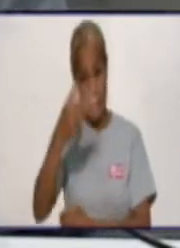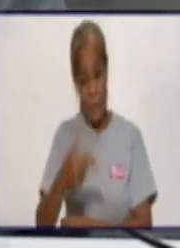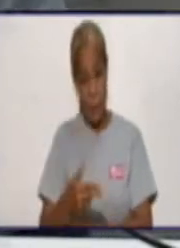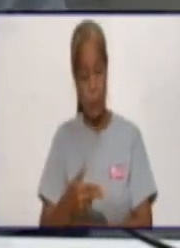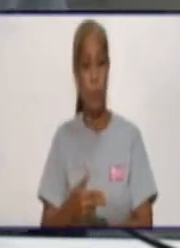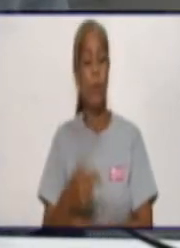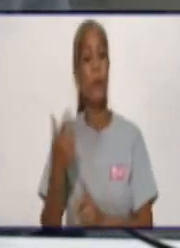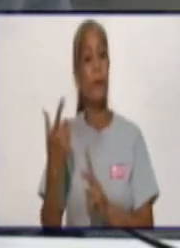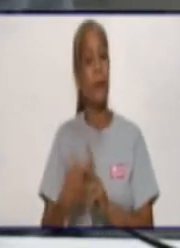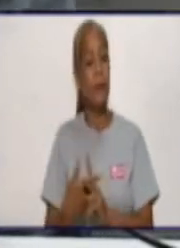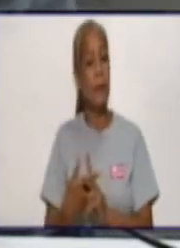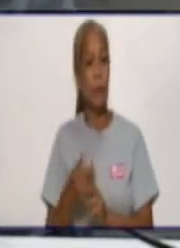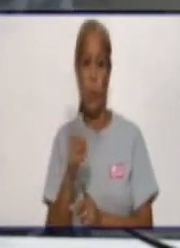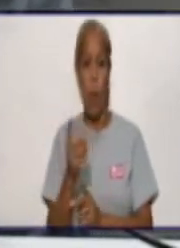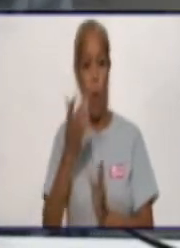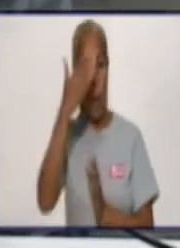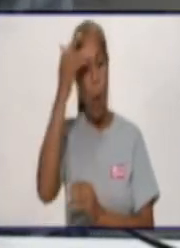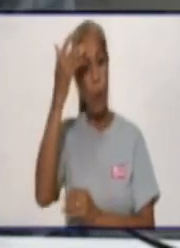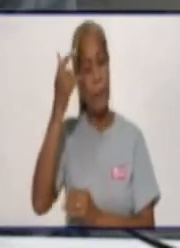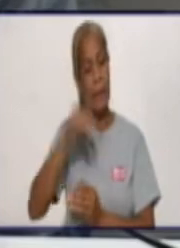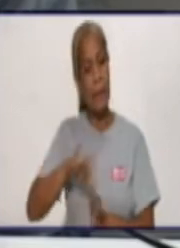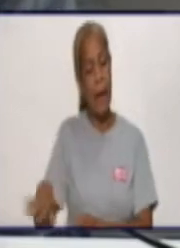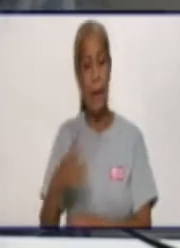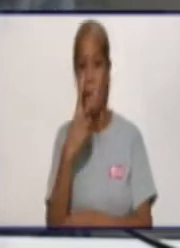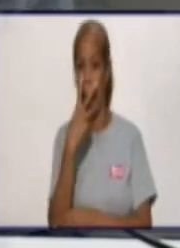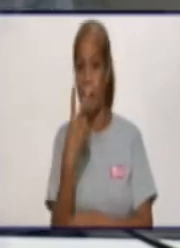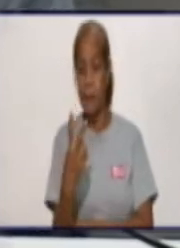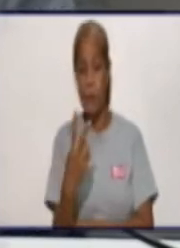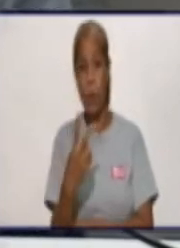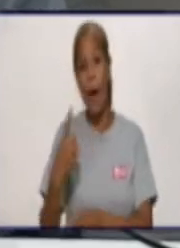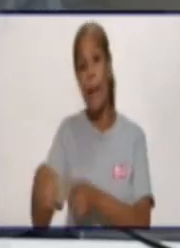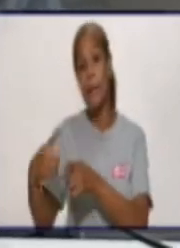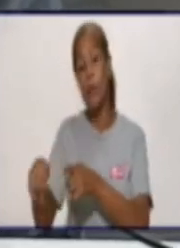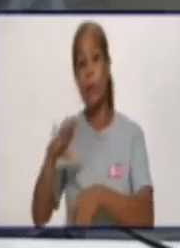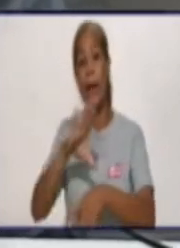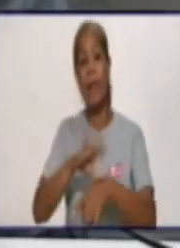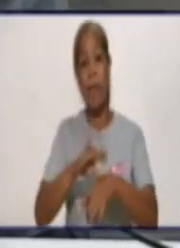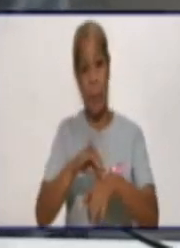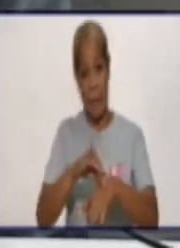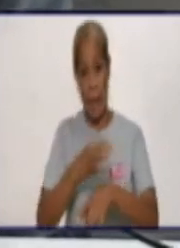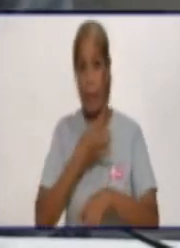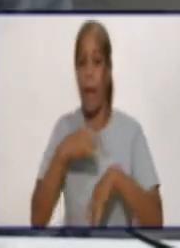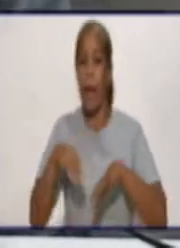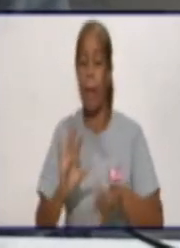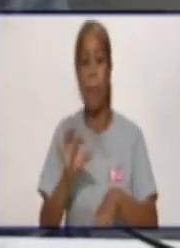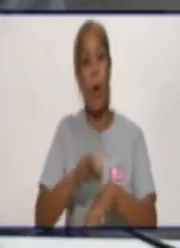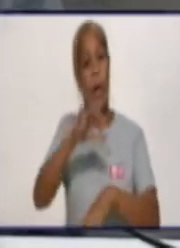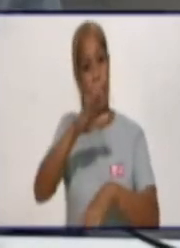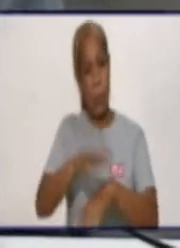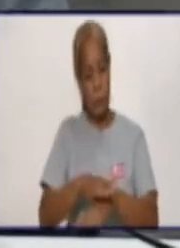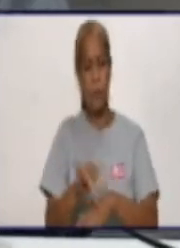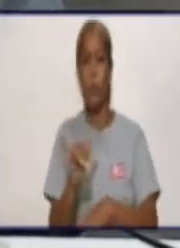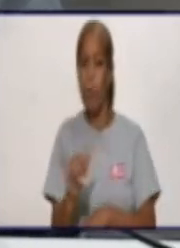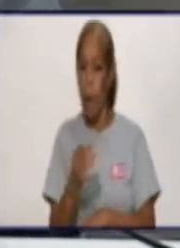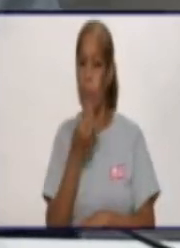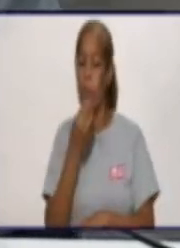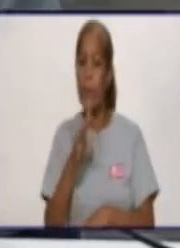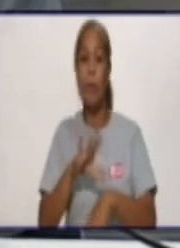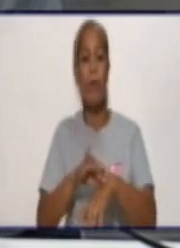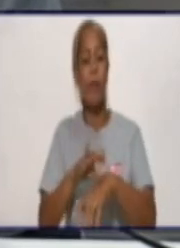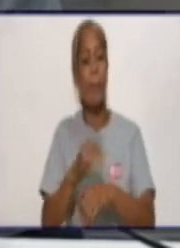los municipios la atención a la salud virosis a lo que nosotros en el mosquito nos puede hacer mucho daño también ya hay